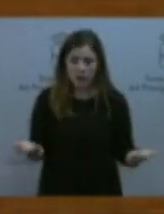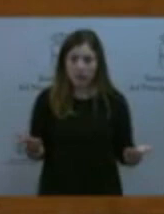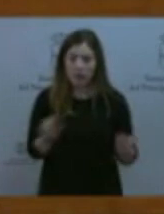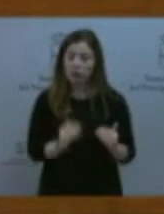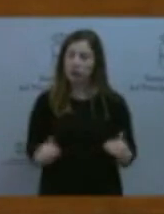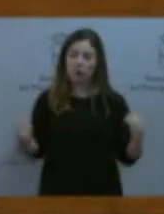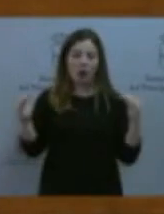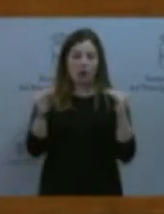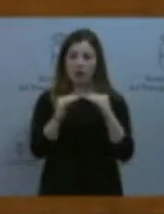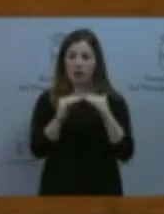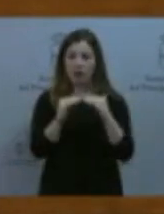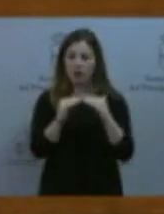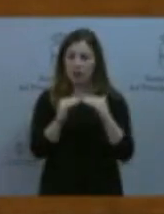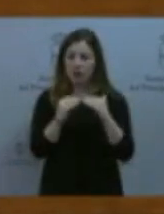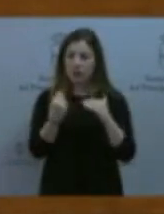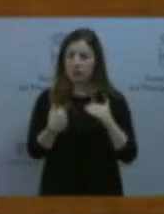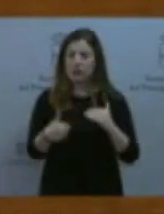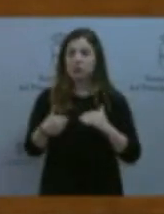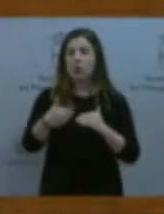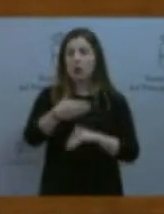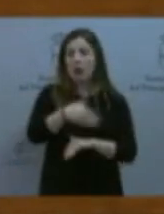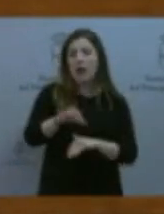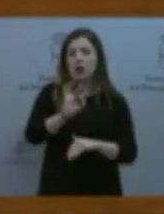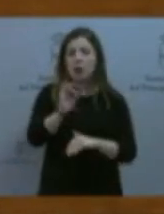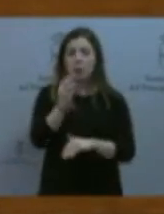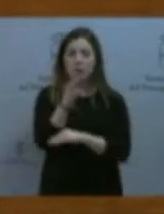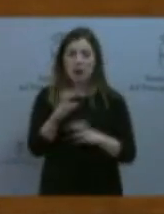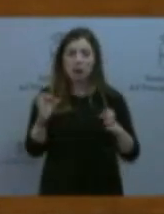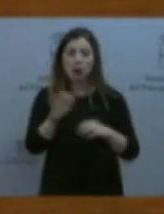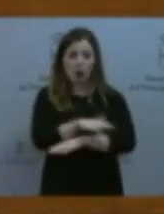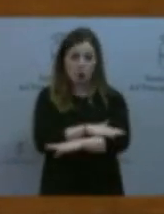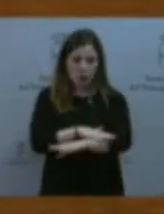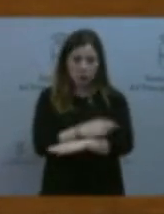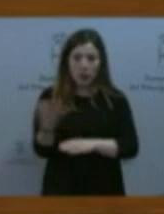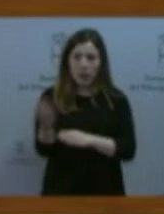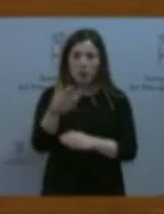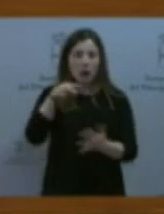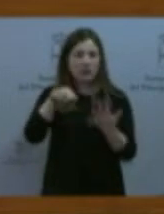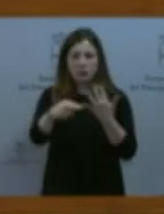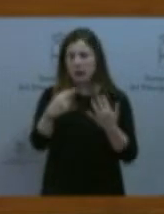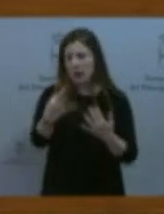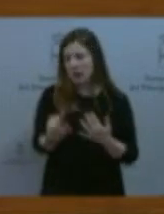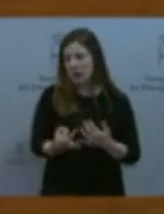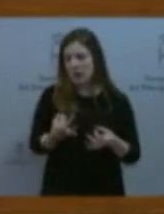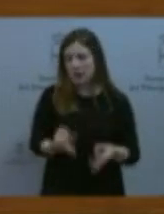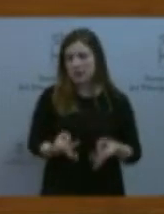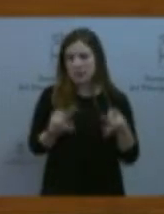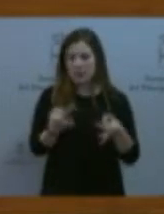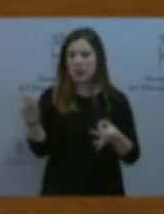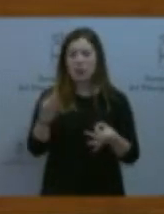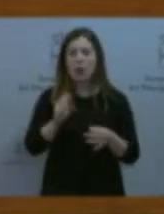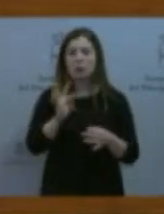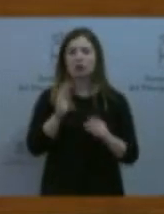Parlamento o desde el Gobierno, con transparencia y siempre en beneficio de lo colectivo, no de nuestro propio bolsillo o desde